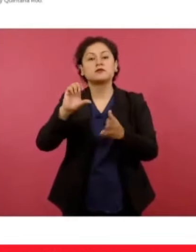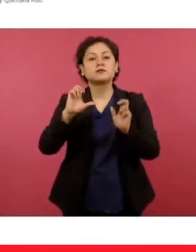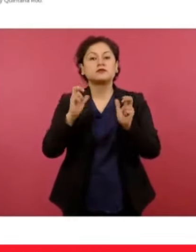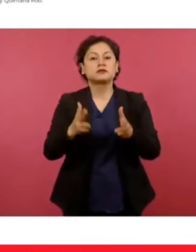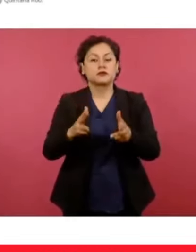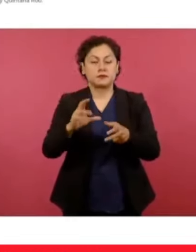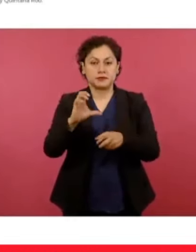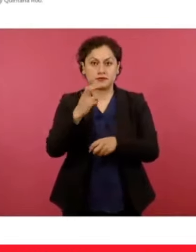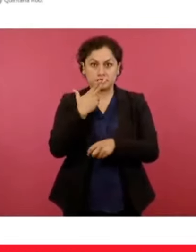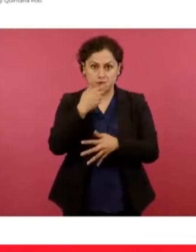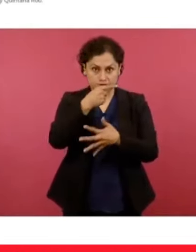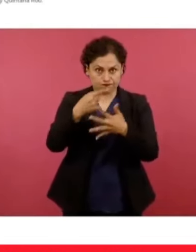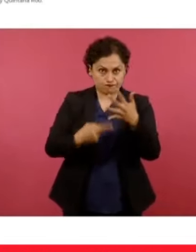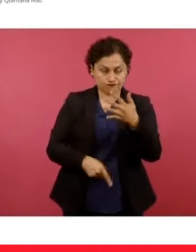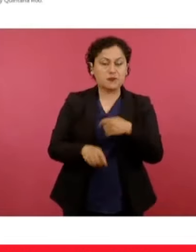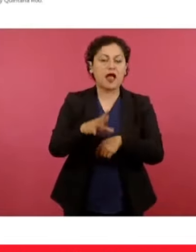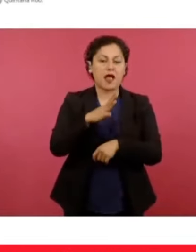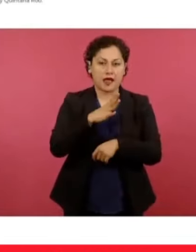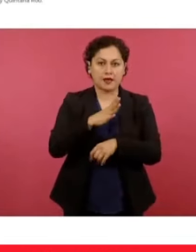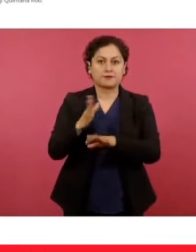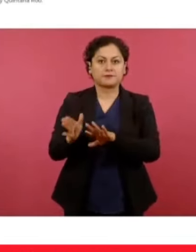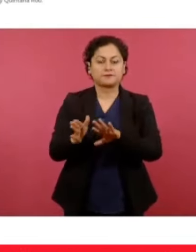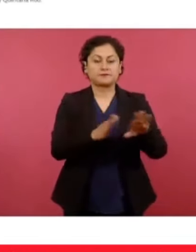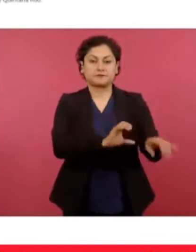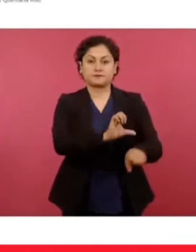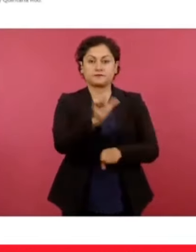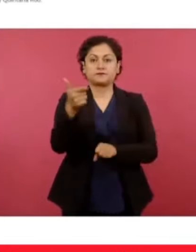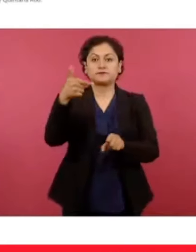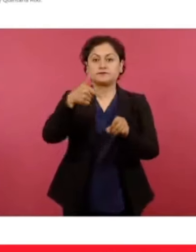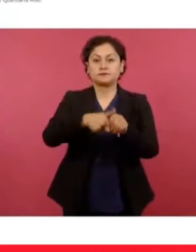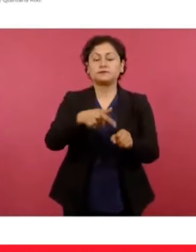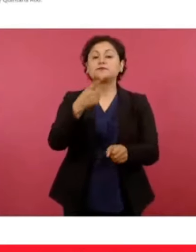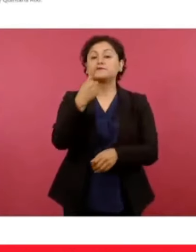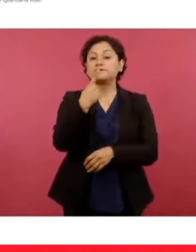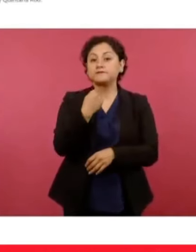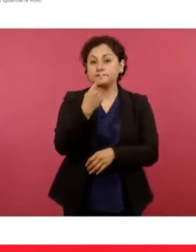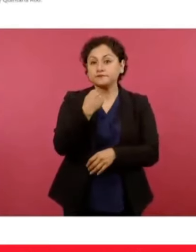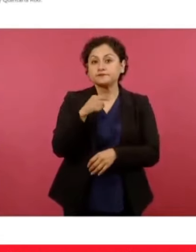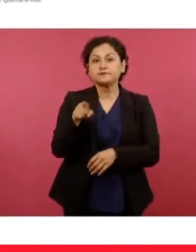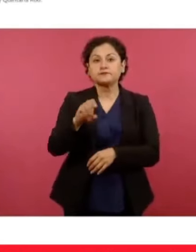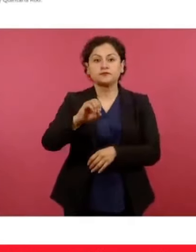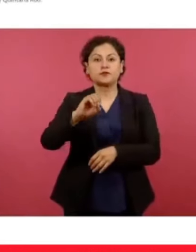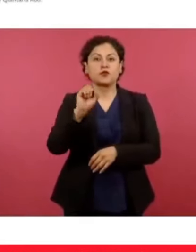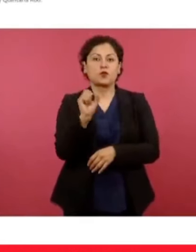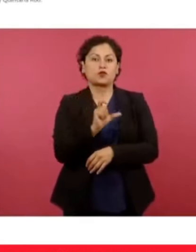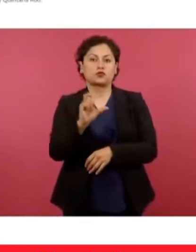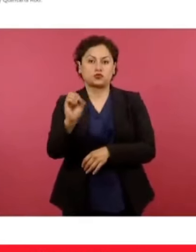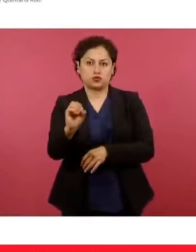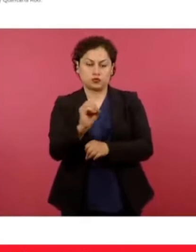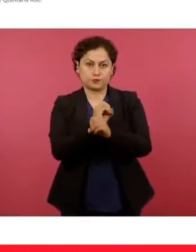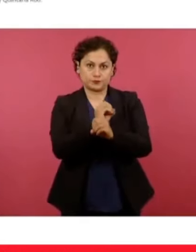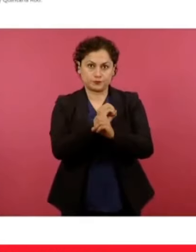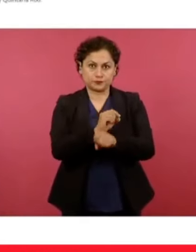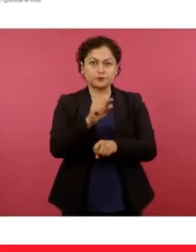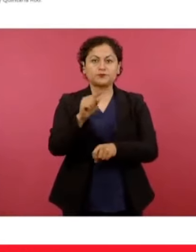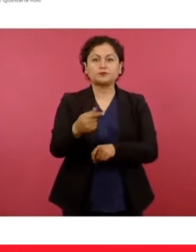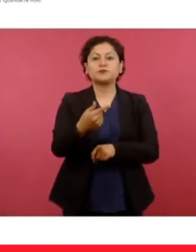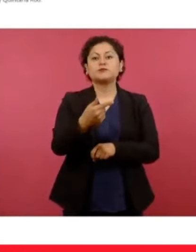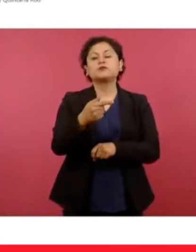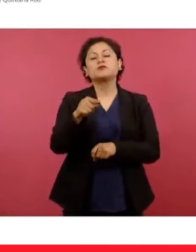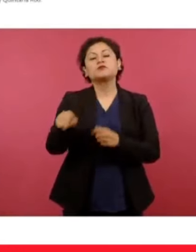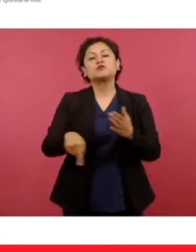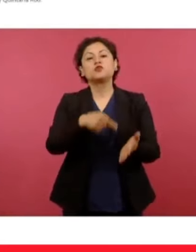Chihuahua en el caso de la gasolina Premium nos encontramos nuevamente con oxogas gas nuevo Milenio en